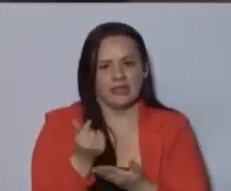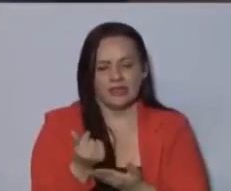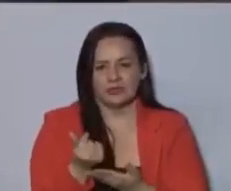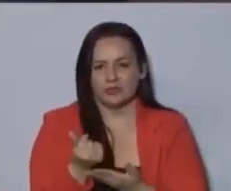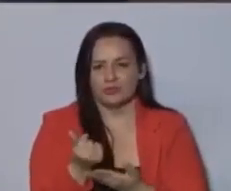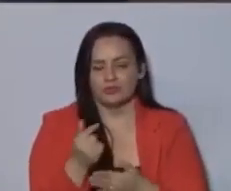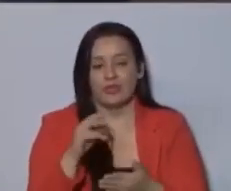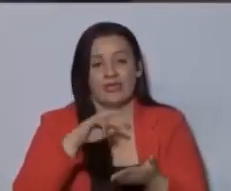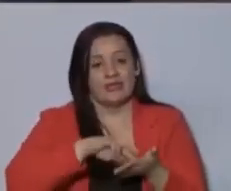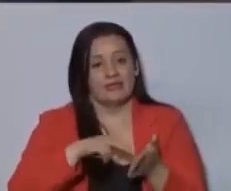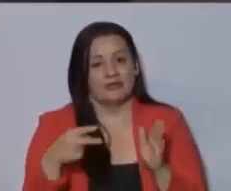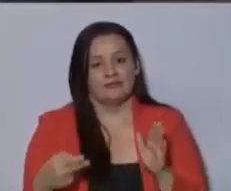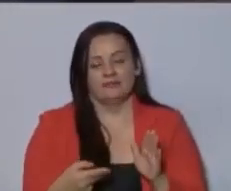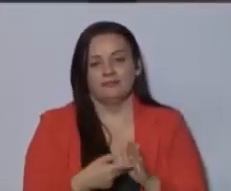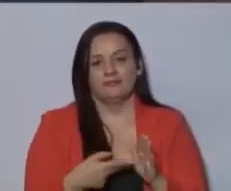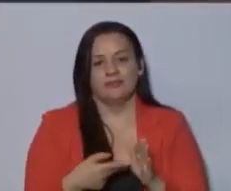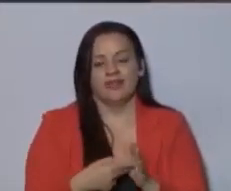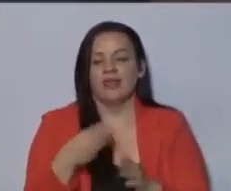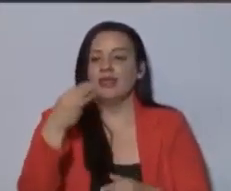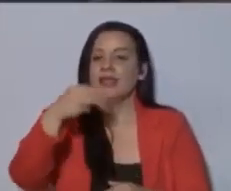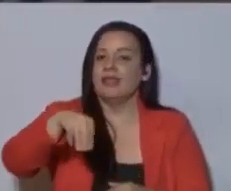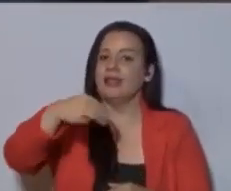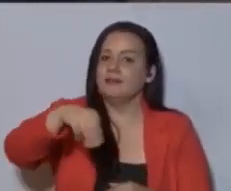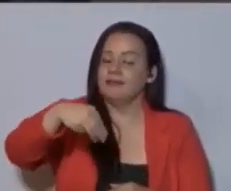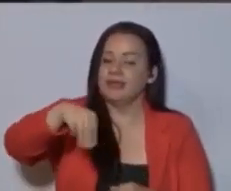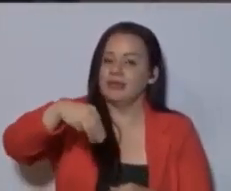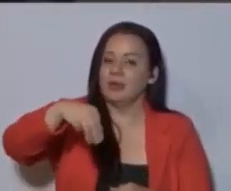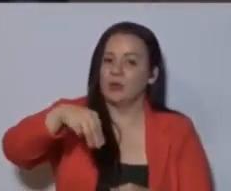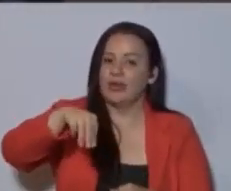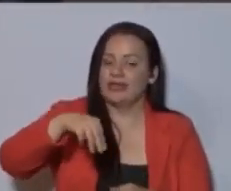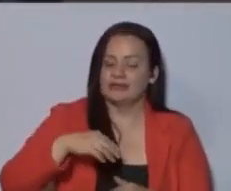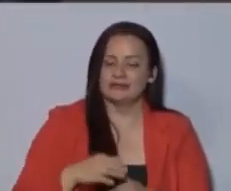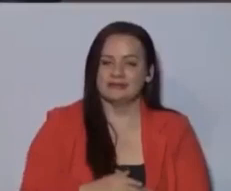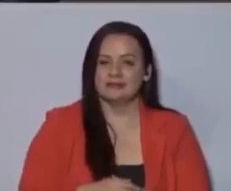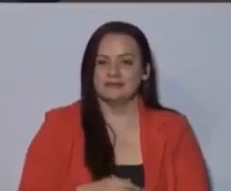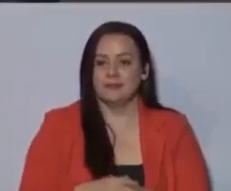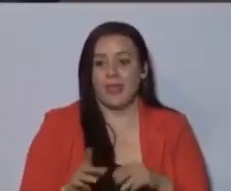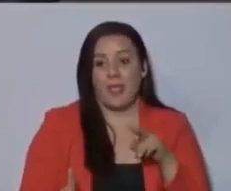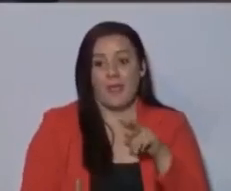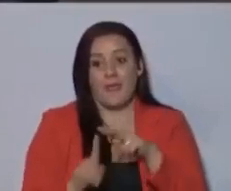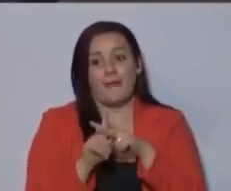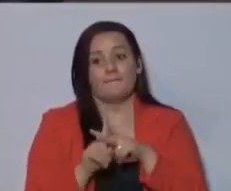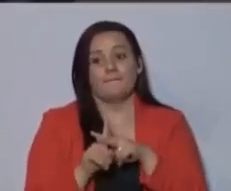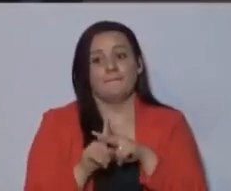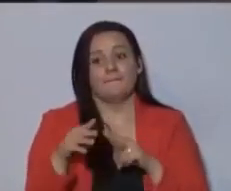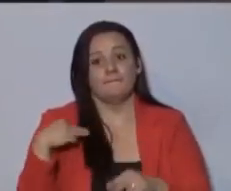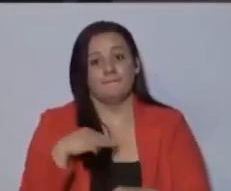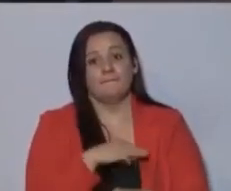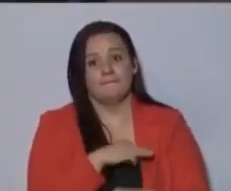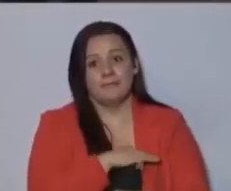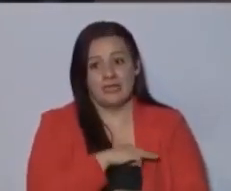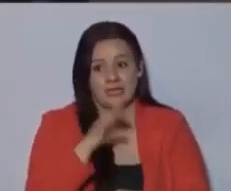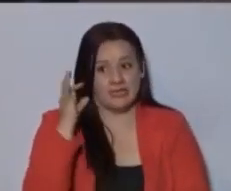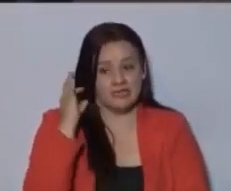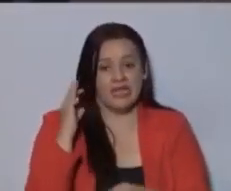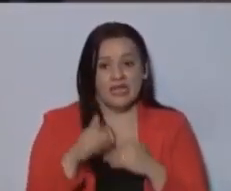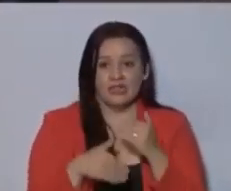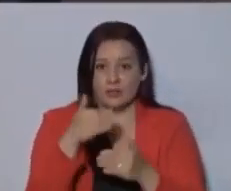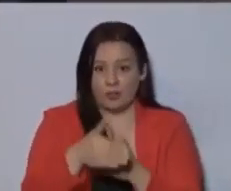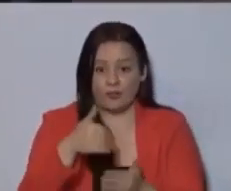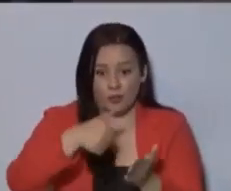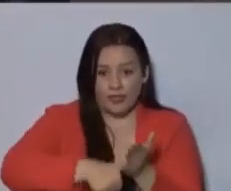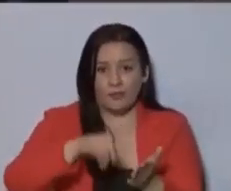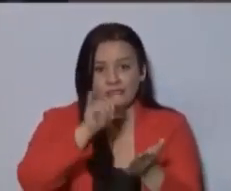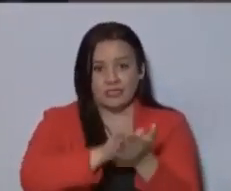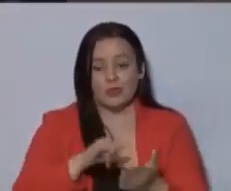O sea, el miércoles sale la ministra, el miércoles después de que habíamos votado esto,